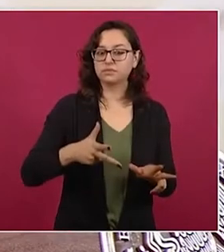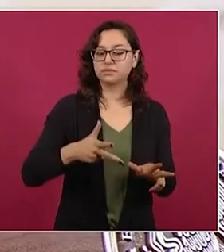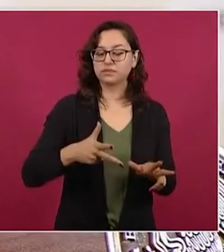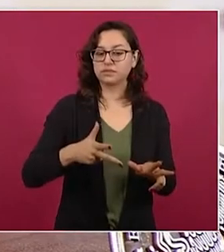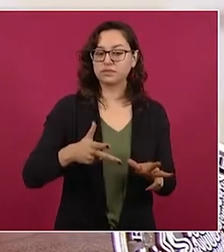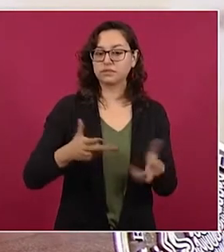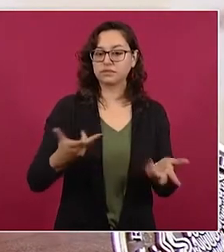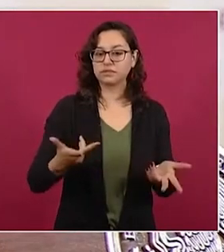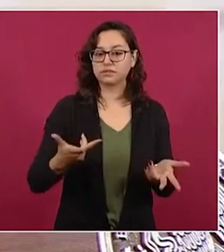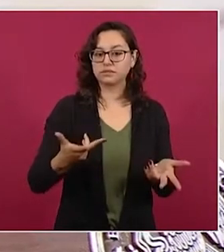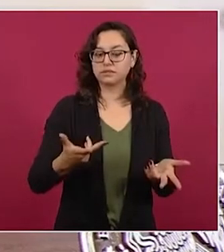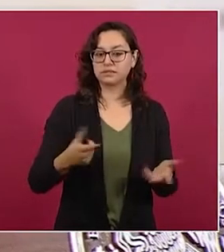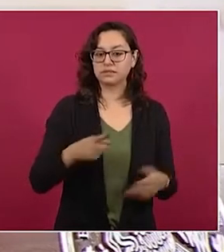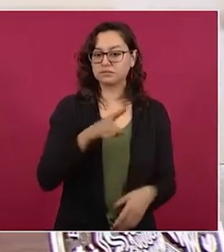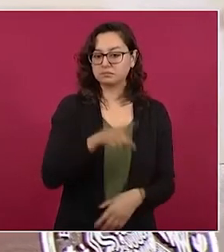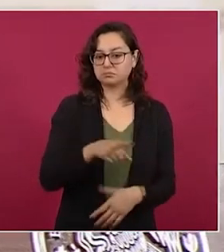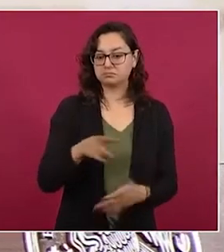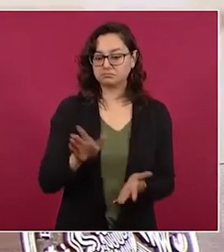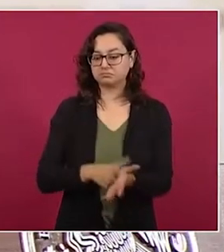Escritos.